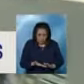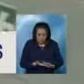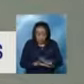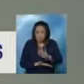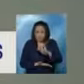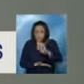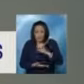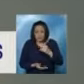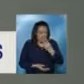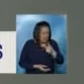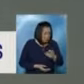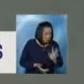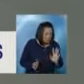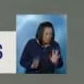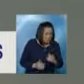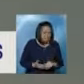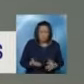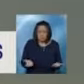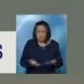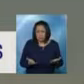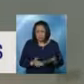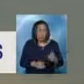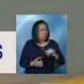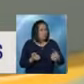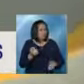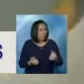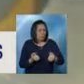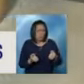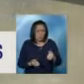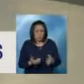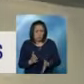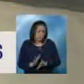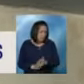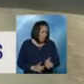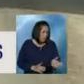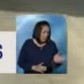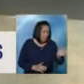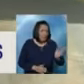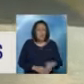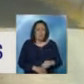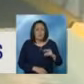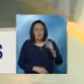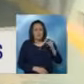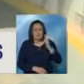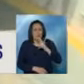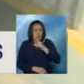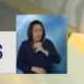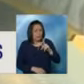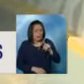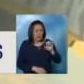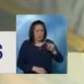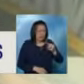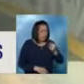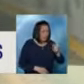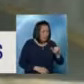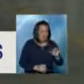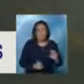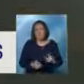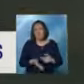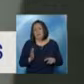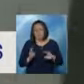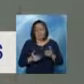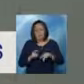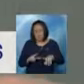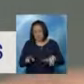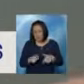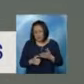Romy, si estás conmigo, por donde salen los autos hacia Kentucky, más o menos para que la gente se pueda ubicar en qué parte de